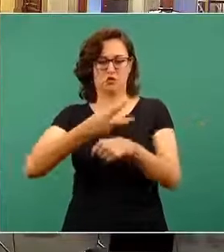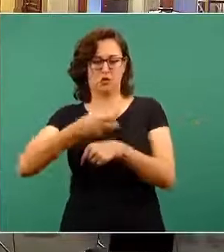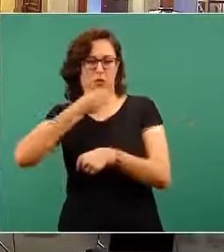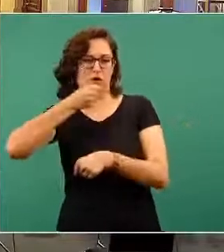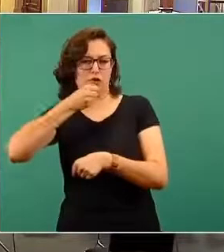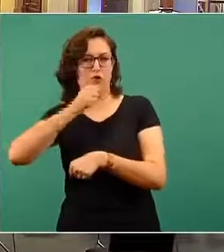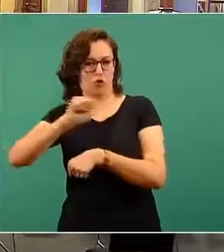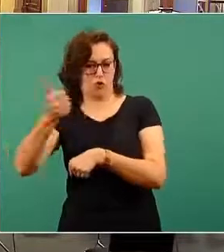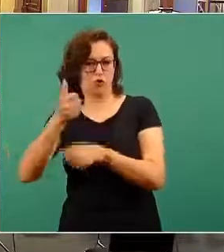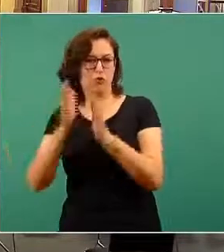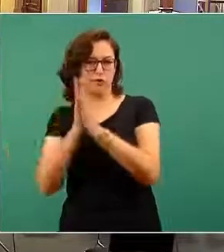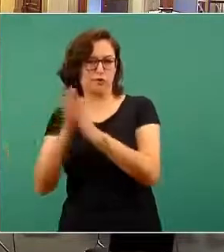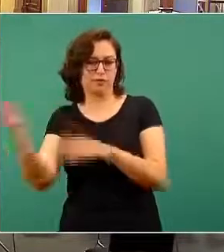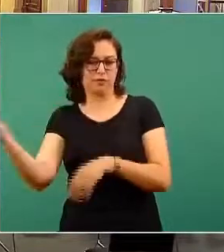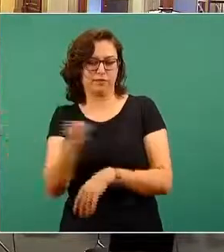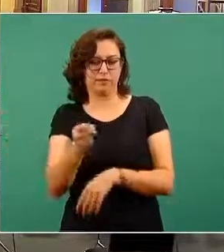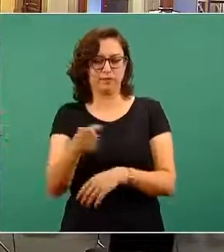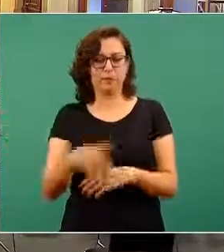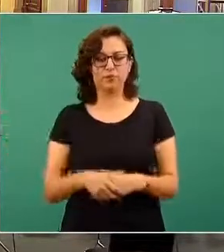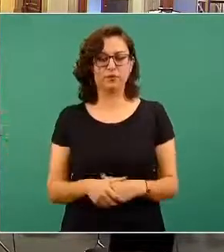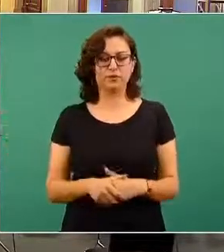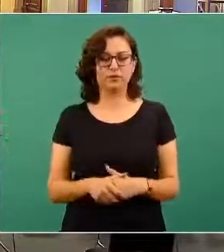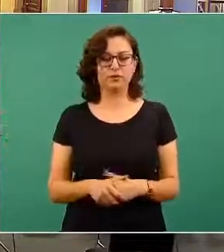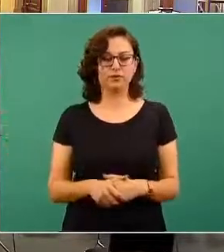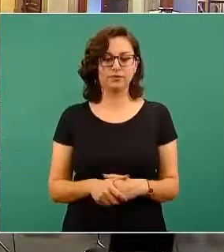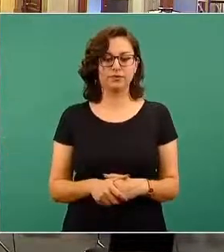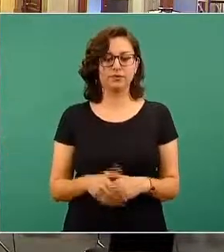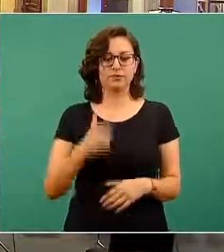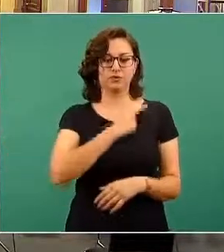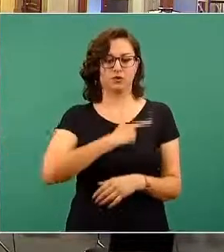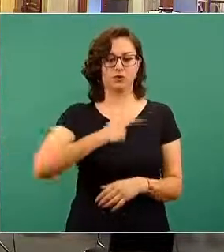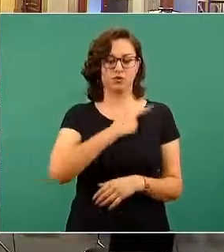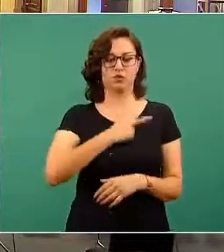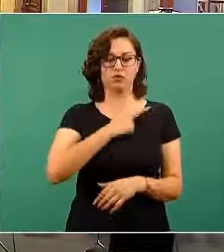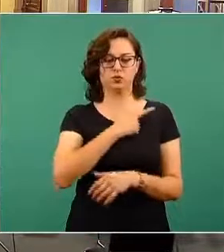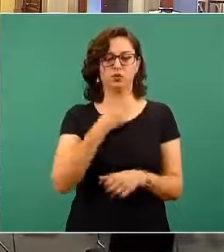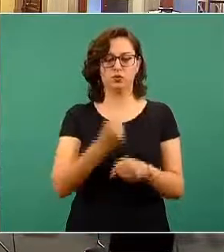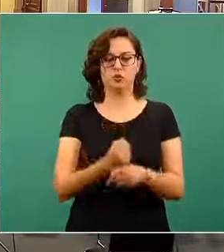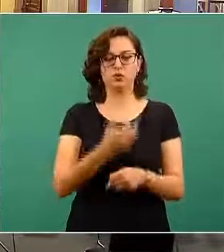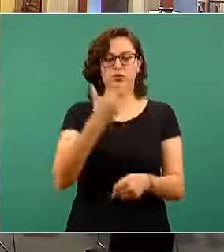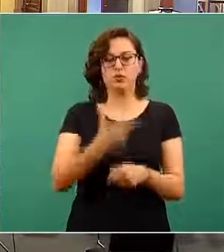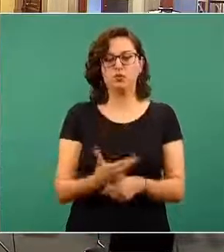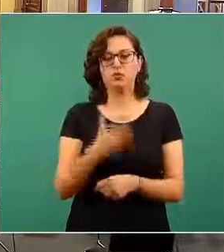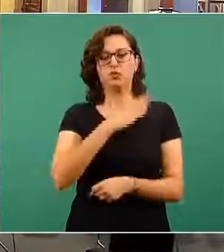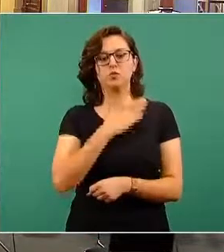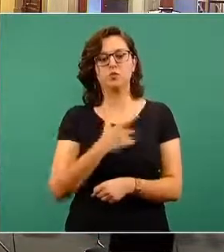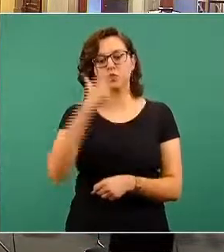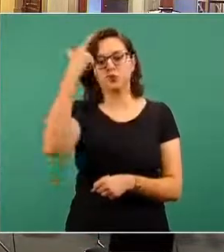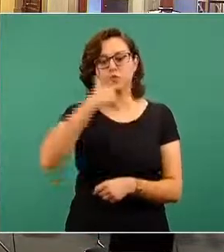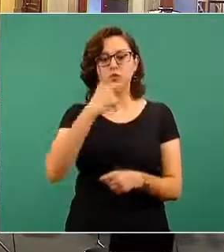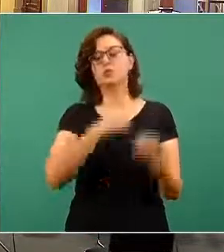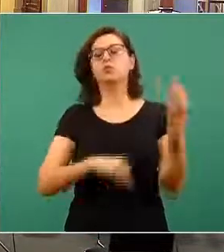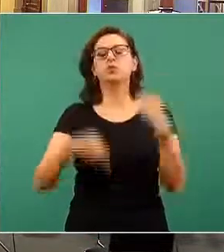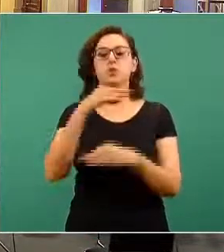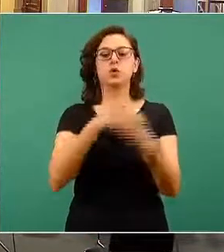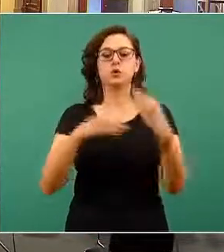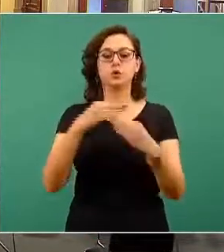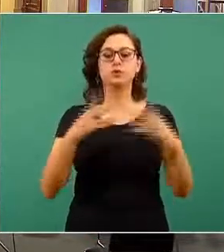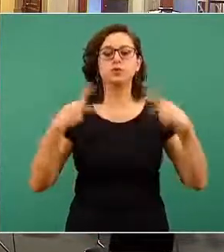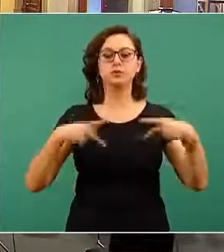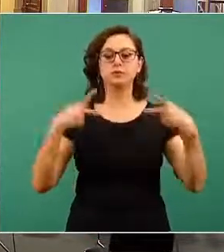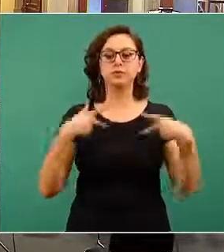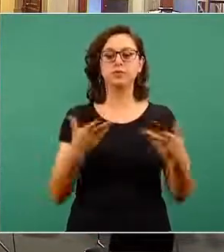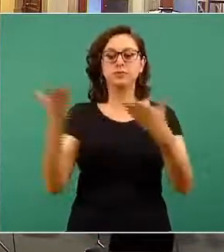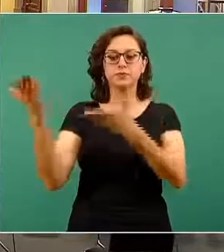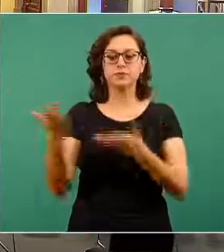primer segmento. Claro, con mucho gusto, señor secretario. Muy buenas noches también a todas y todos los presentes, así